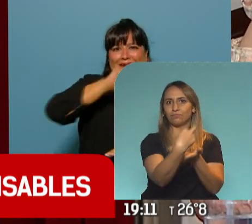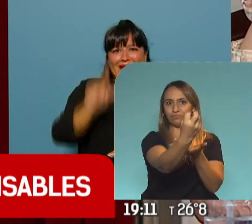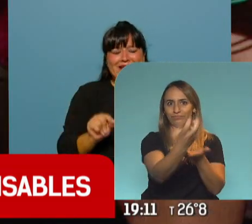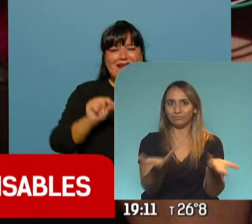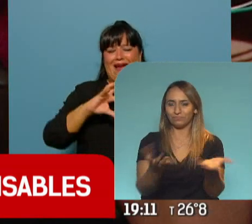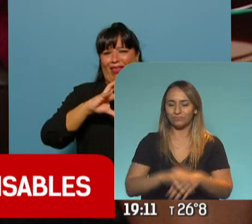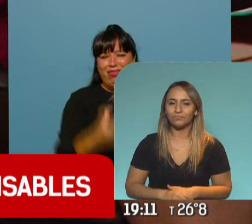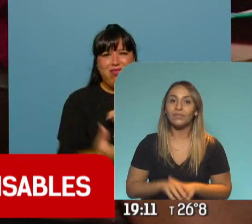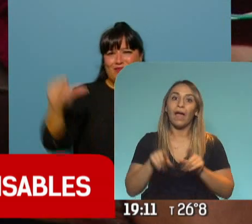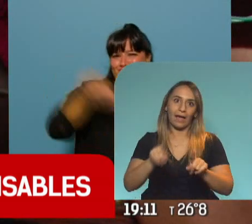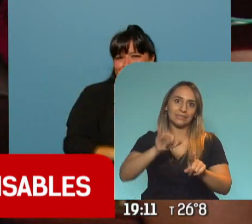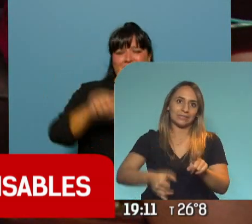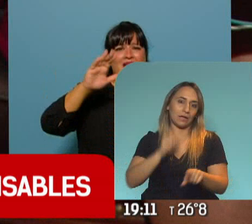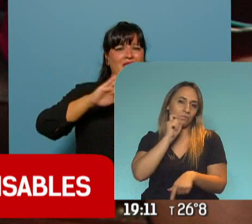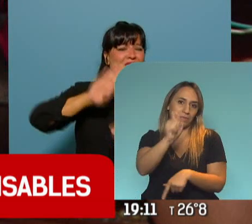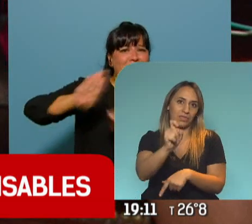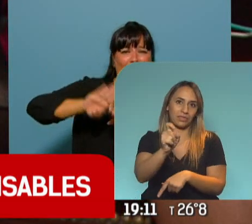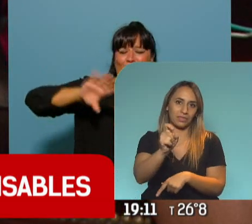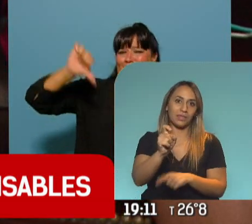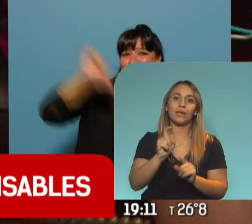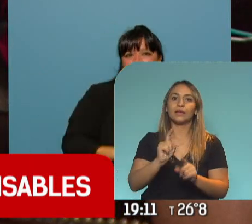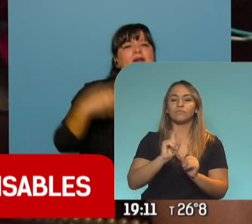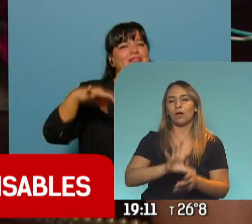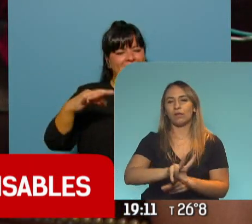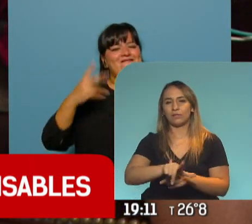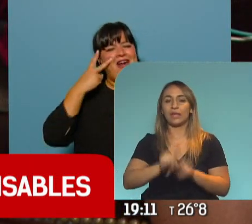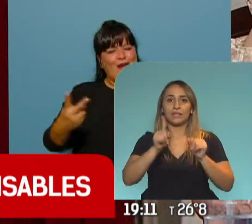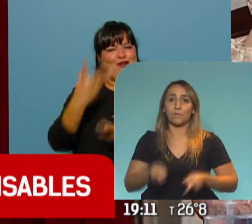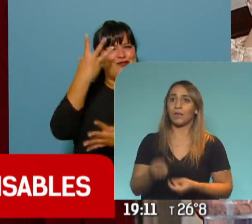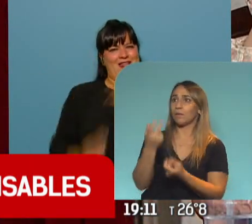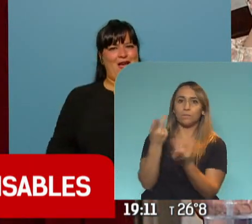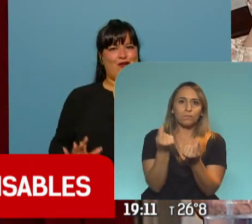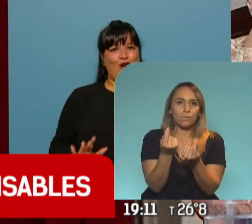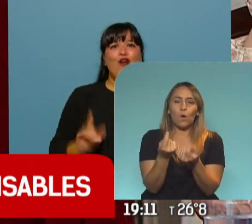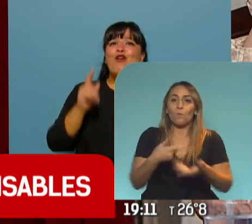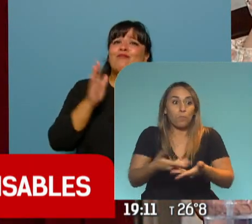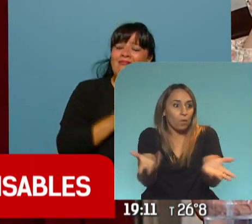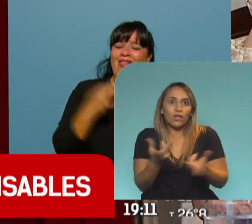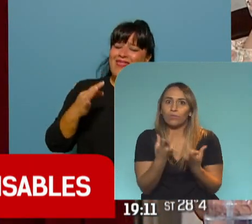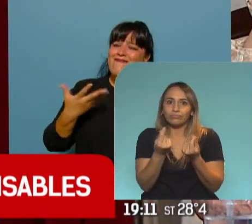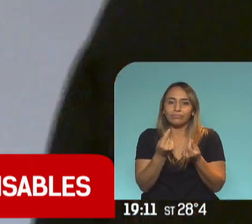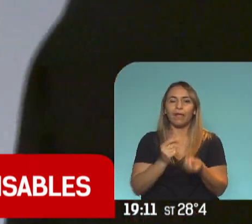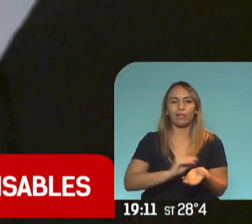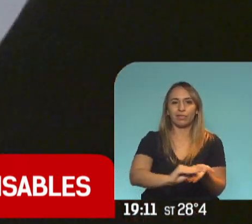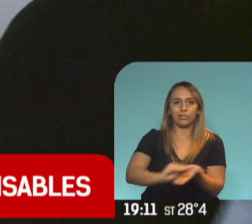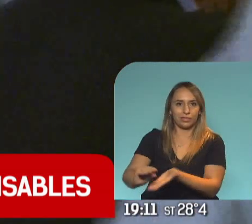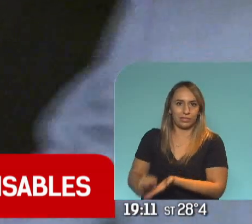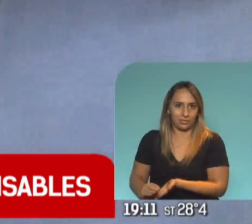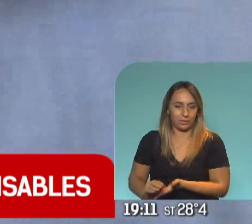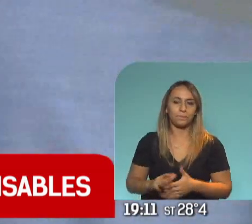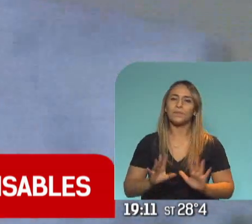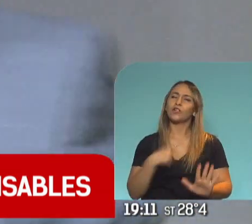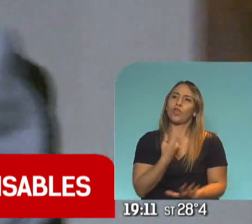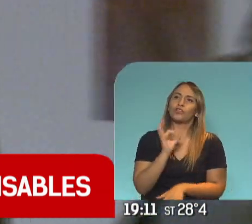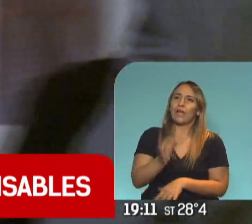la administración fraudulenta y de la malversación de caudales públicos. ¿Qué elementos, a ver, todos sabemos que es una administración